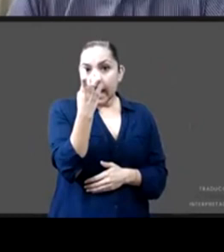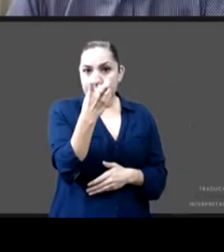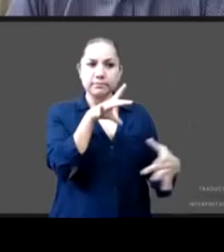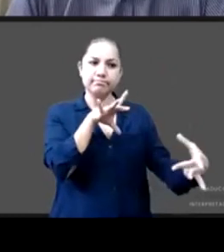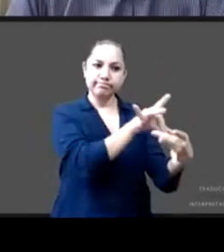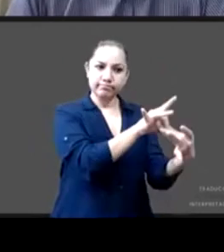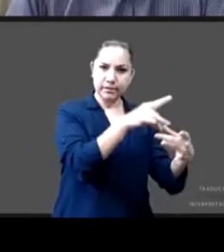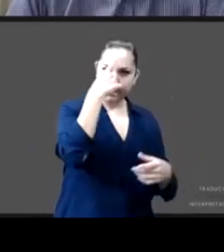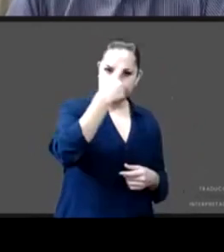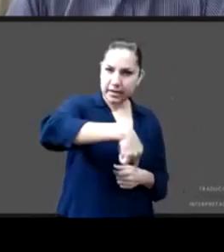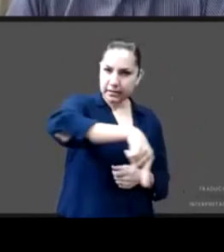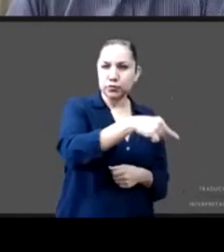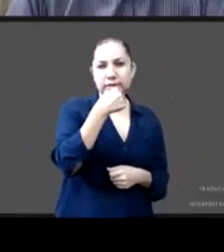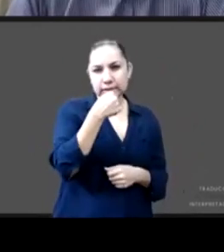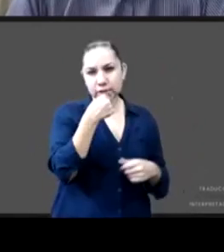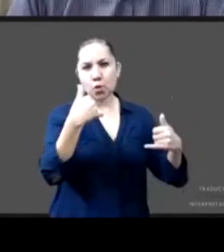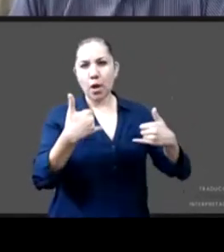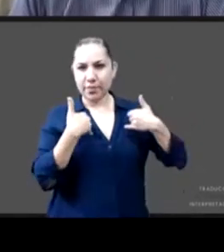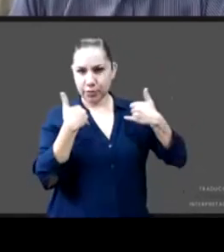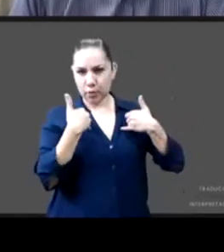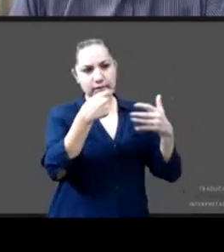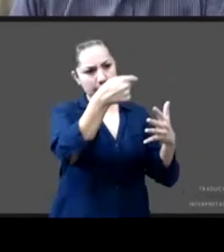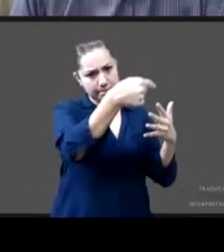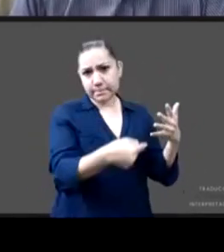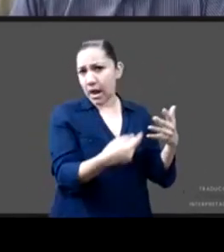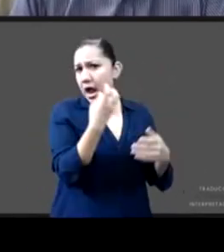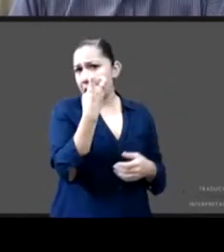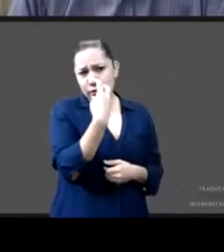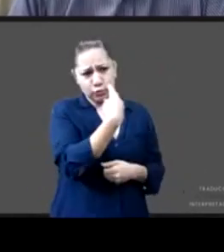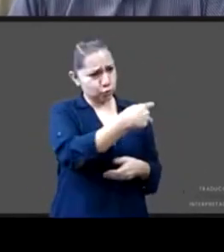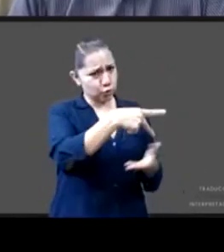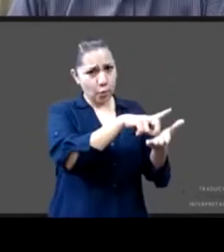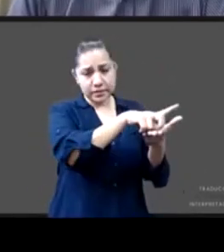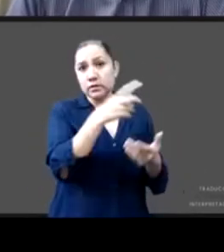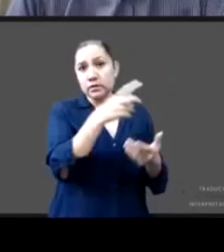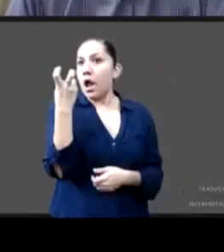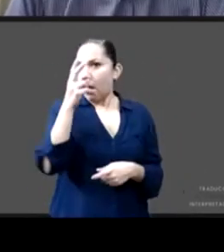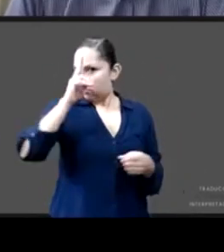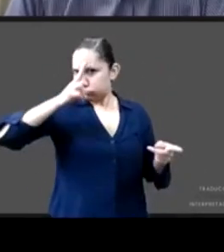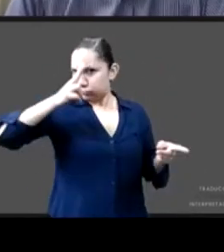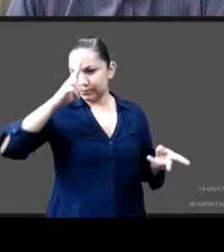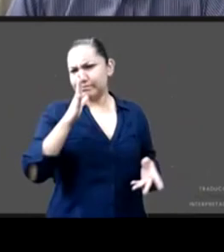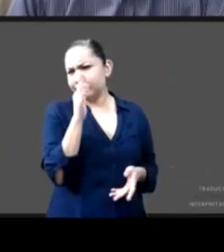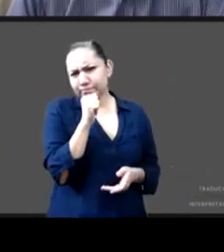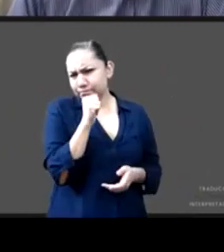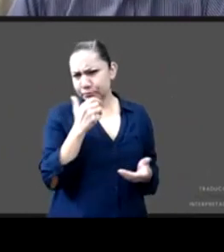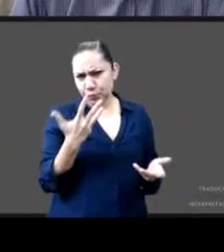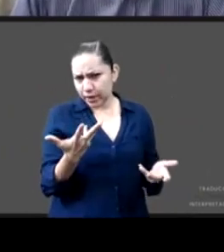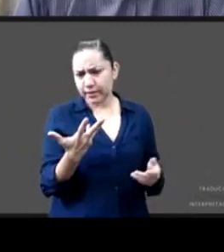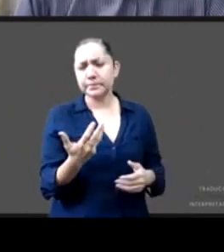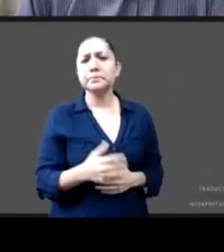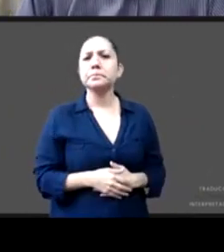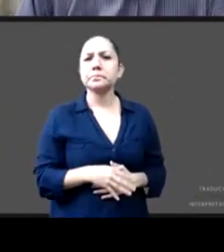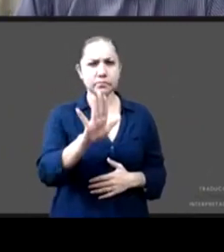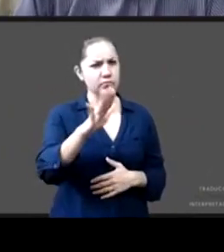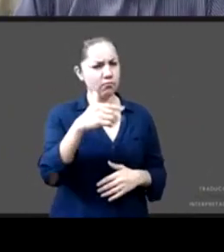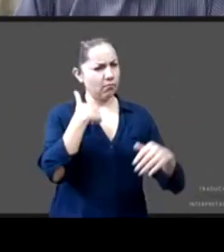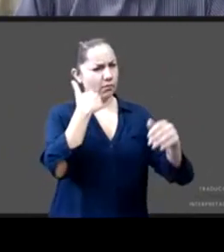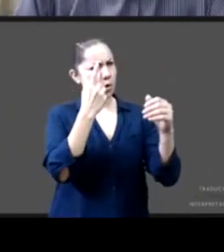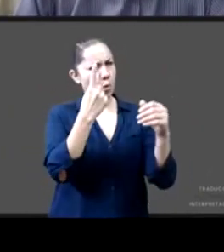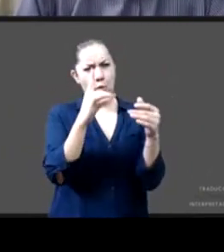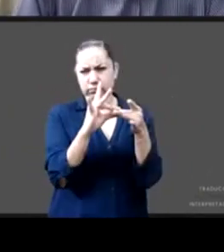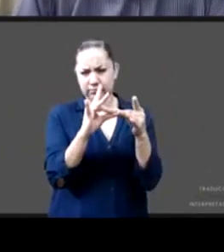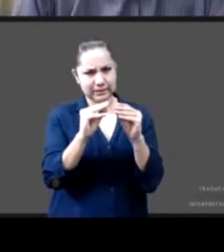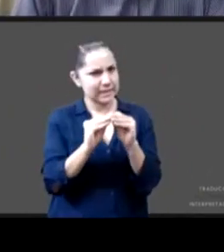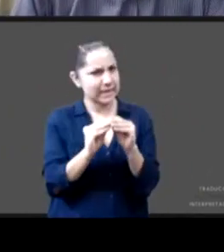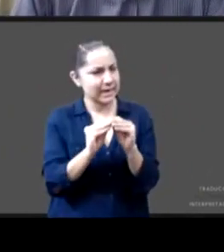esto es sumamente ilegal y absurdo. Creo de que hay mucha confusión con esto y no quiero extenderme mucho más para hablar